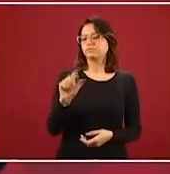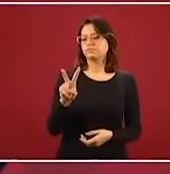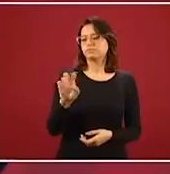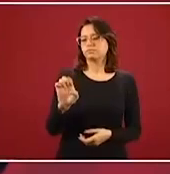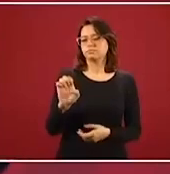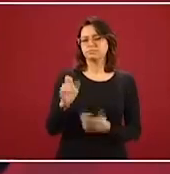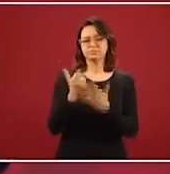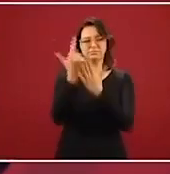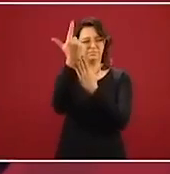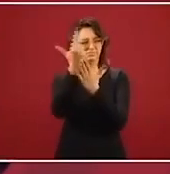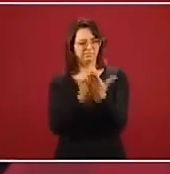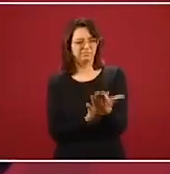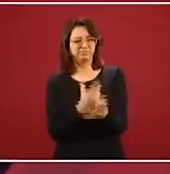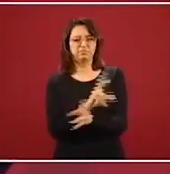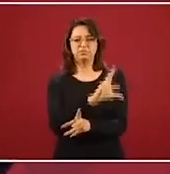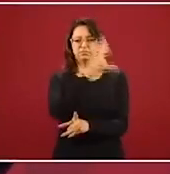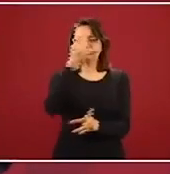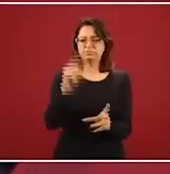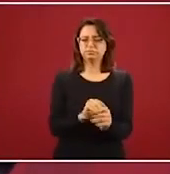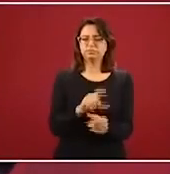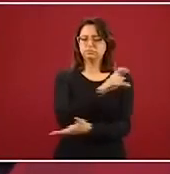todas las claves.